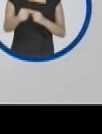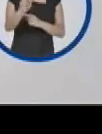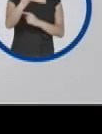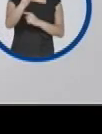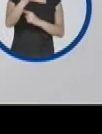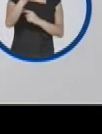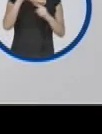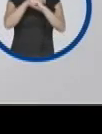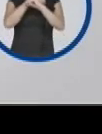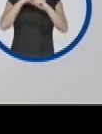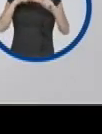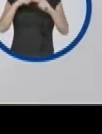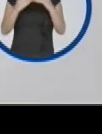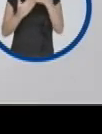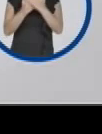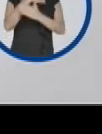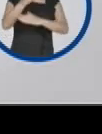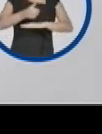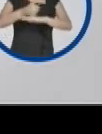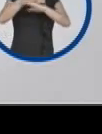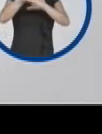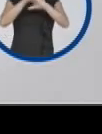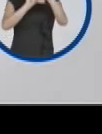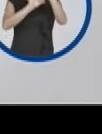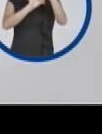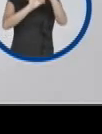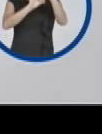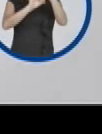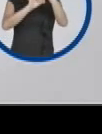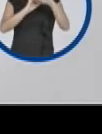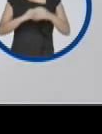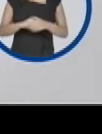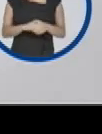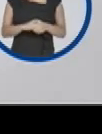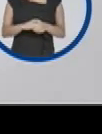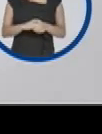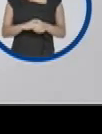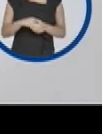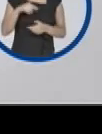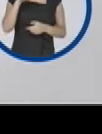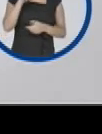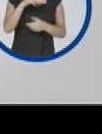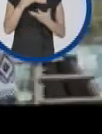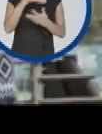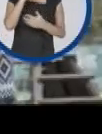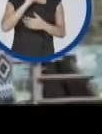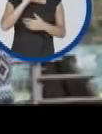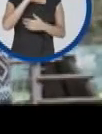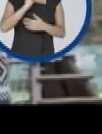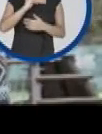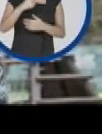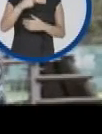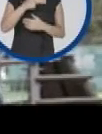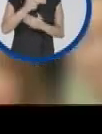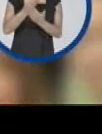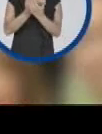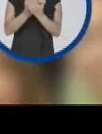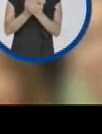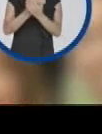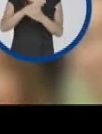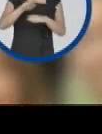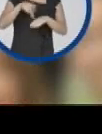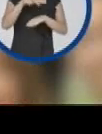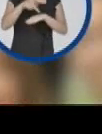Este 24 de marzo elegimos consejeras y consejeros del Consejo de Participación Ciudadana y Control Social. ¿Cuál es tu trayectoria?